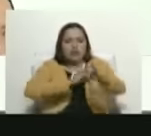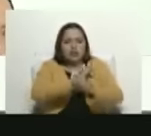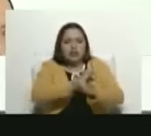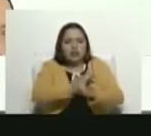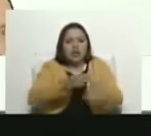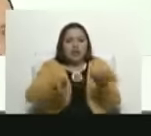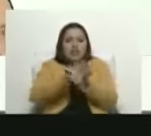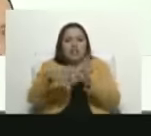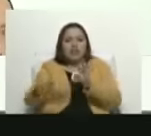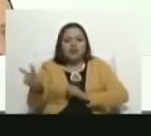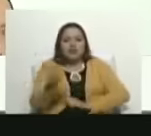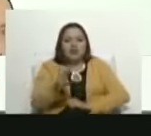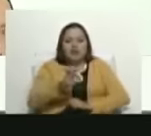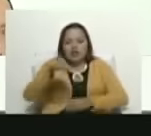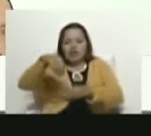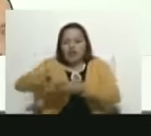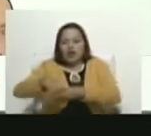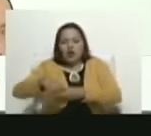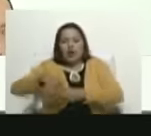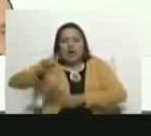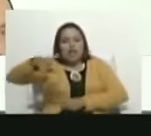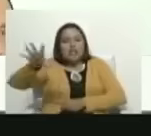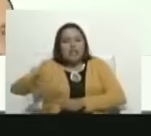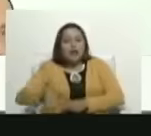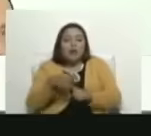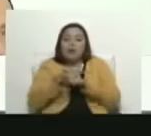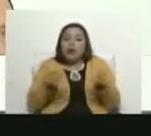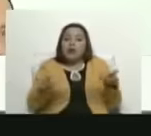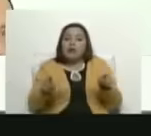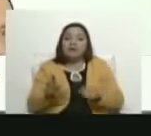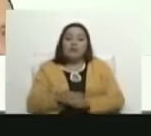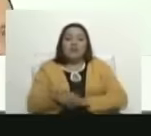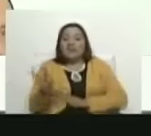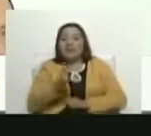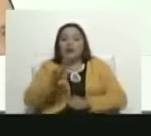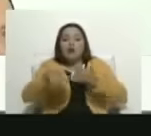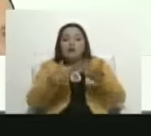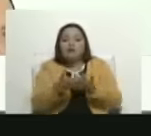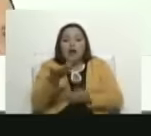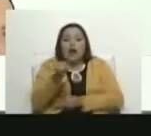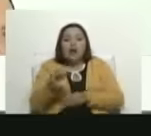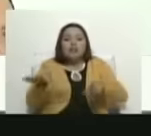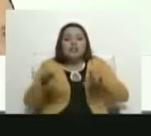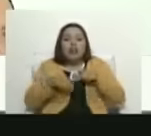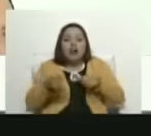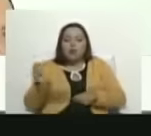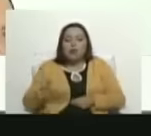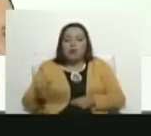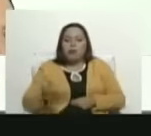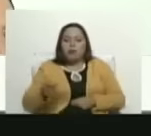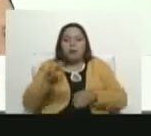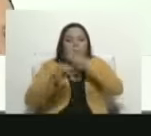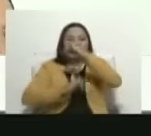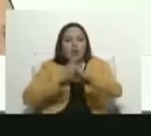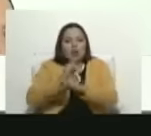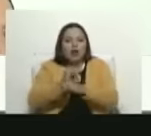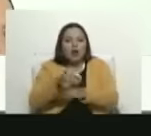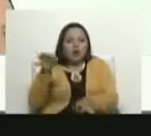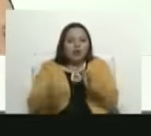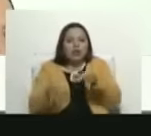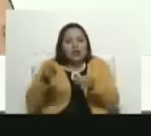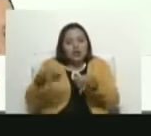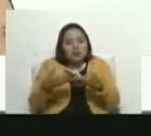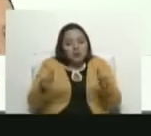los derechos de Venezuela sobre el Esequibo, pero Venezuela nunca ha reconocido la Corte Internacional de Justicia y ellos abren esta